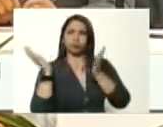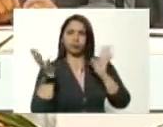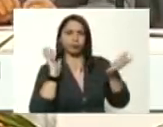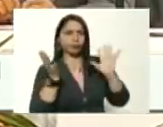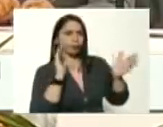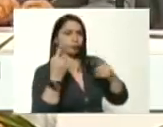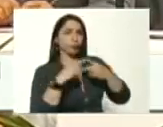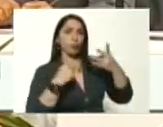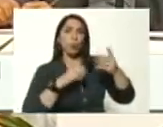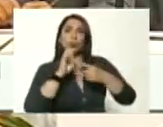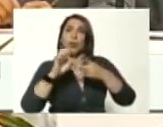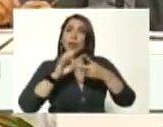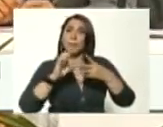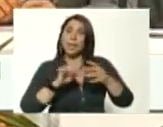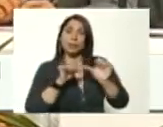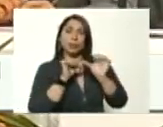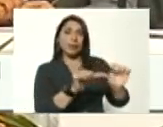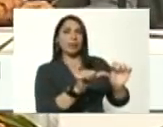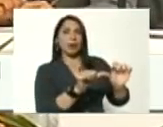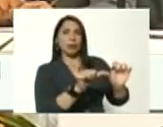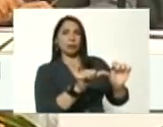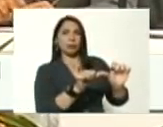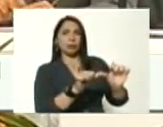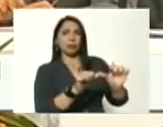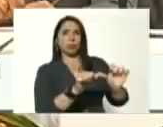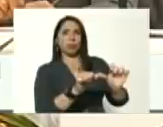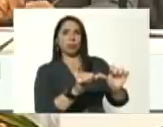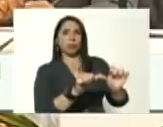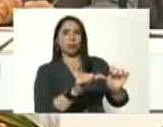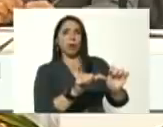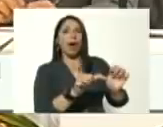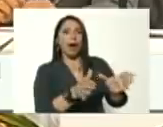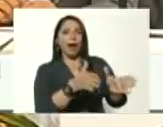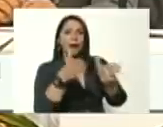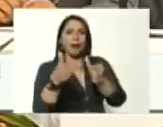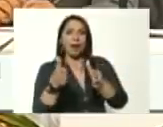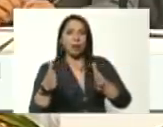elementos que se han quedado al lado del camino